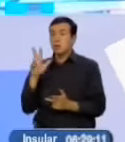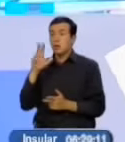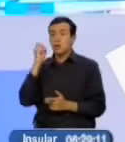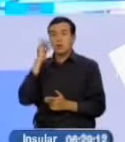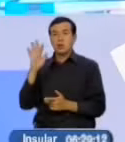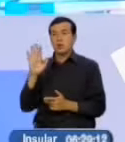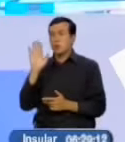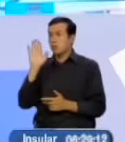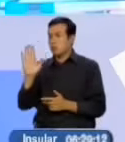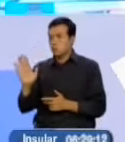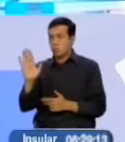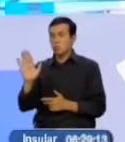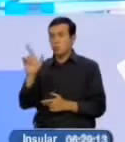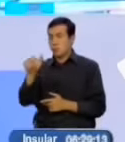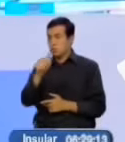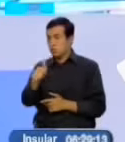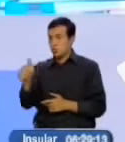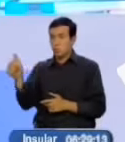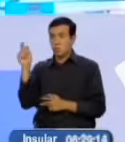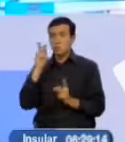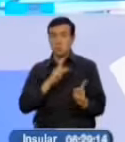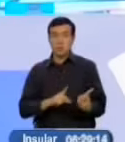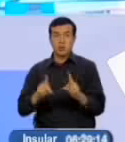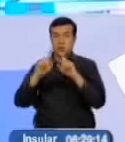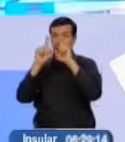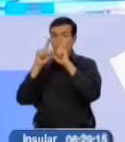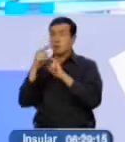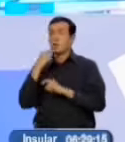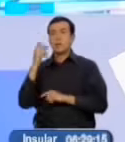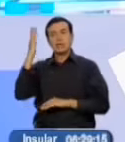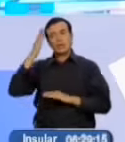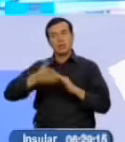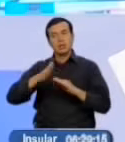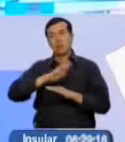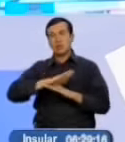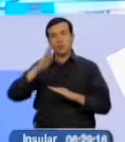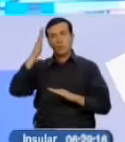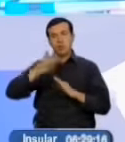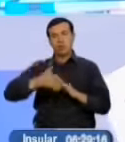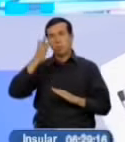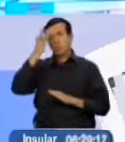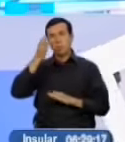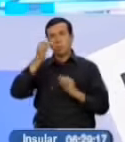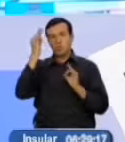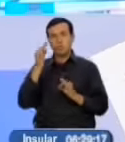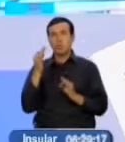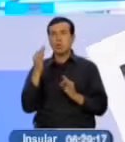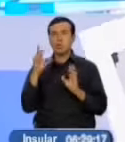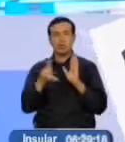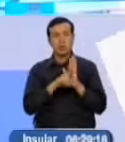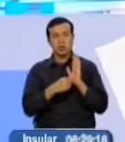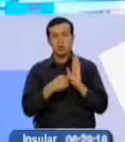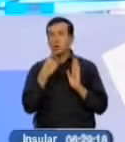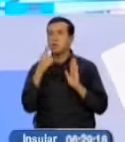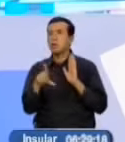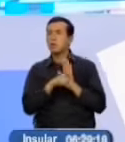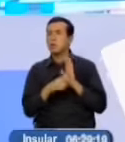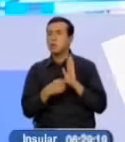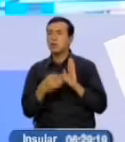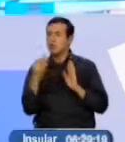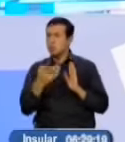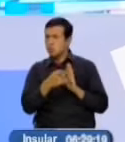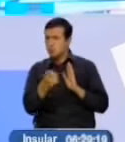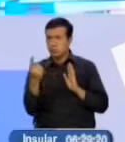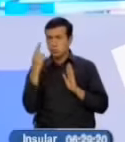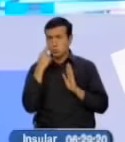30 días a los usuarios de planes corporativos les van a dar por terminado el contrato por fuerza mayor. La fuerza mayor es la ley. ¿Qué nos están demostrando? Que